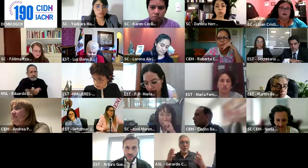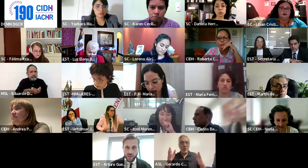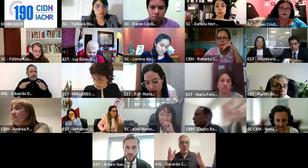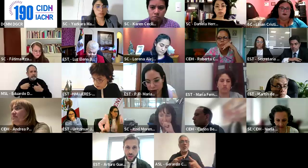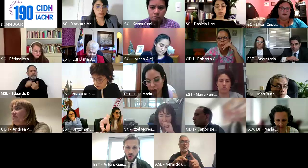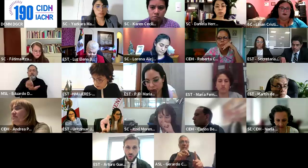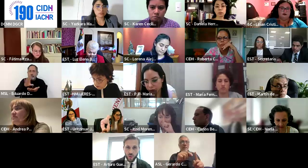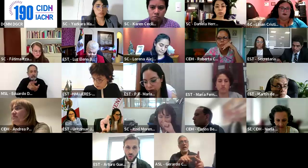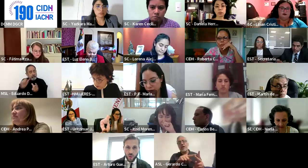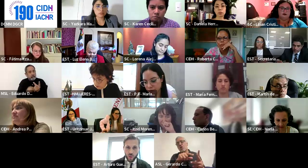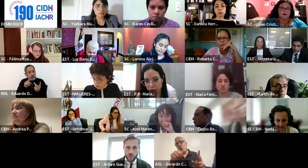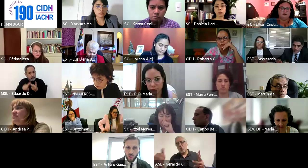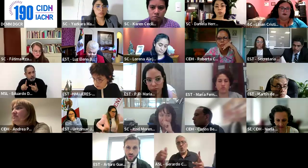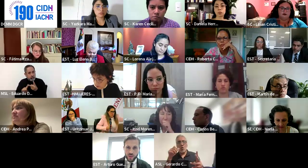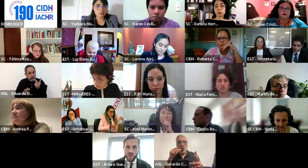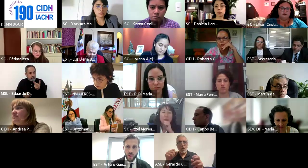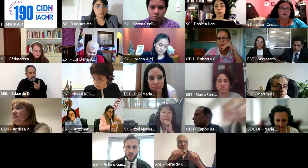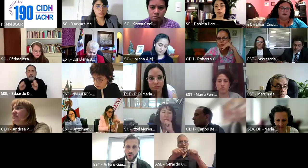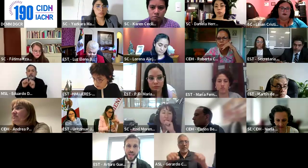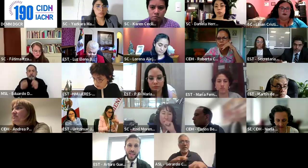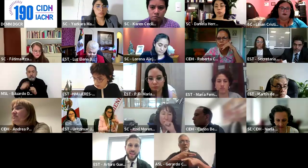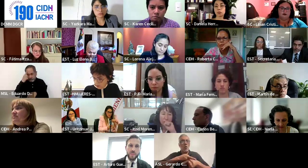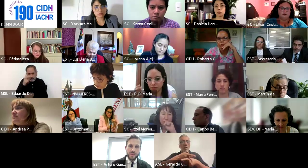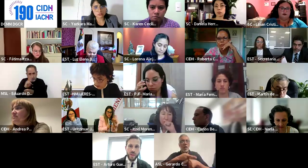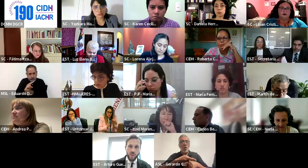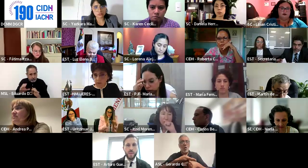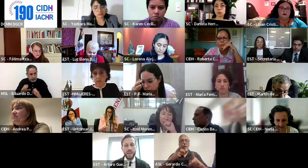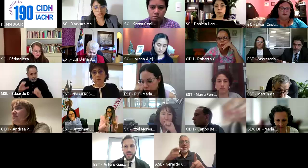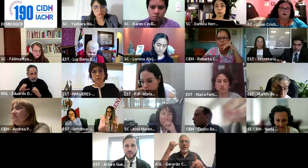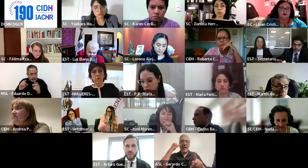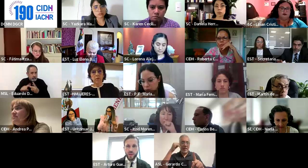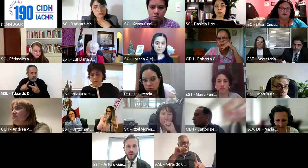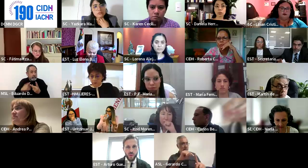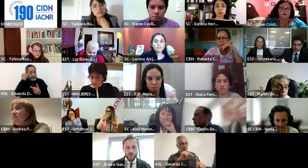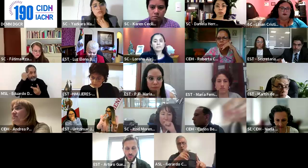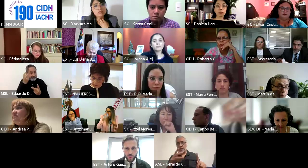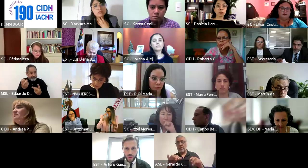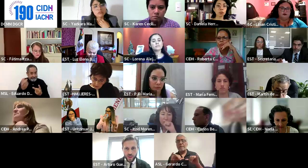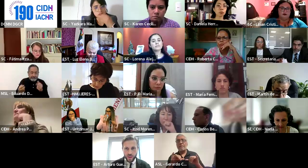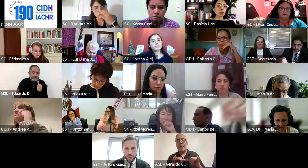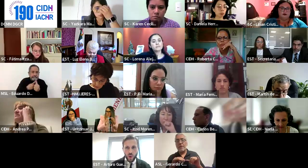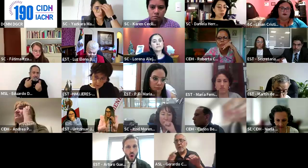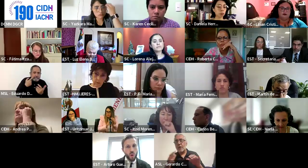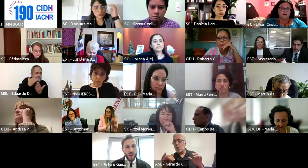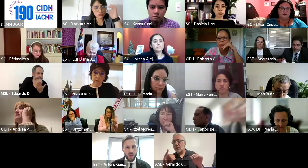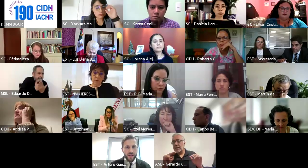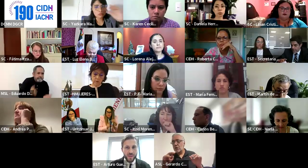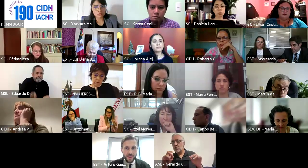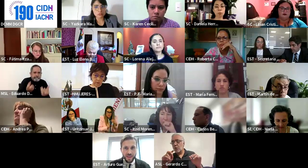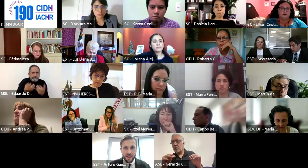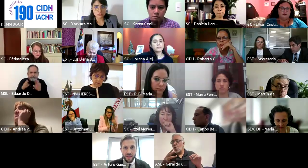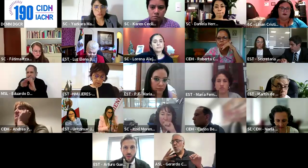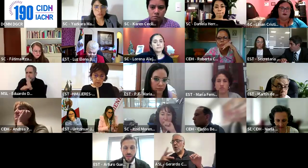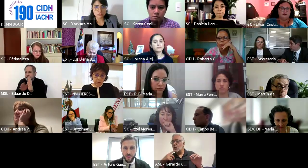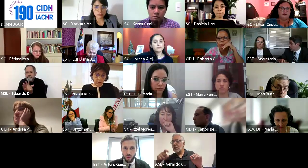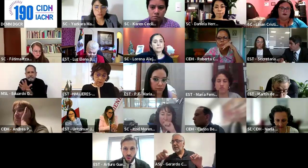y otro más tiene que ver con sistemas de cuidados. Y la idea precisamente fue medir primero en un instrumento cuantitativo cuáles son las